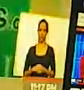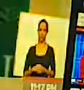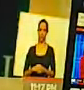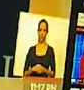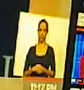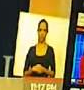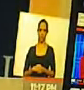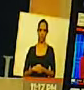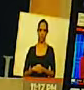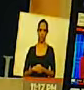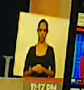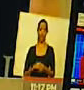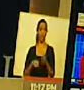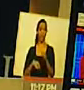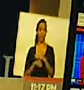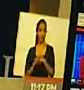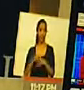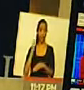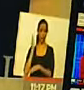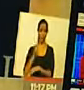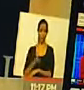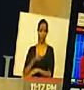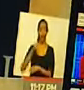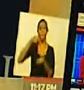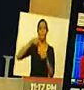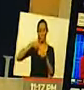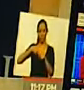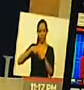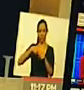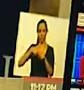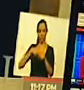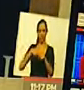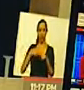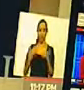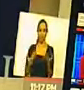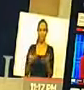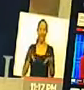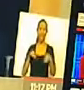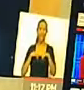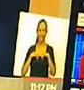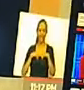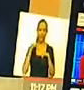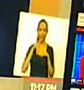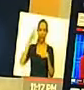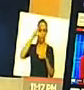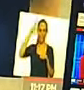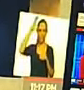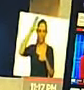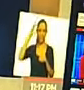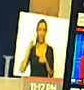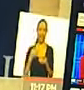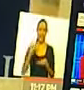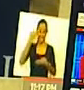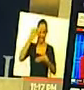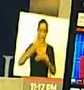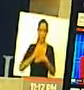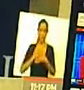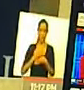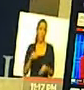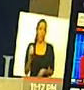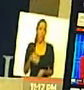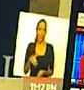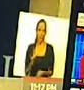Y si vamos a sancionar a PDVSA, que afecta su capacidad tan limitada como sea,